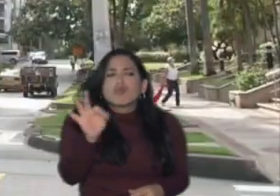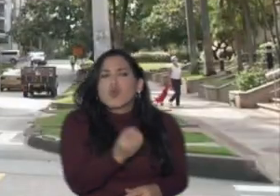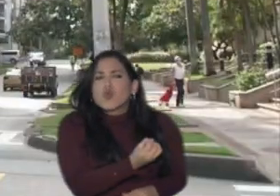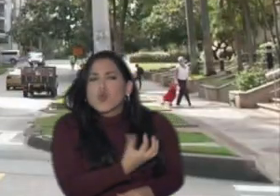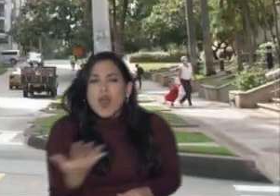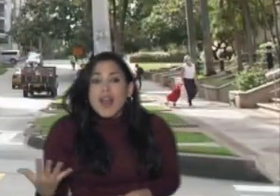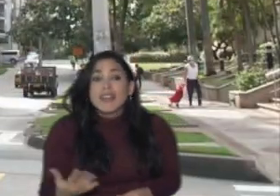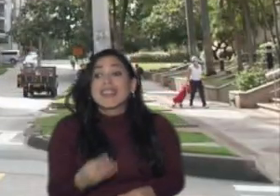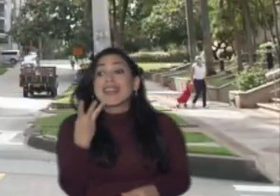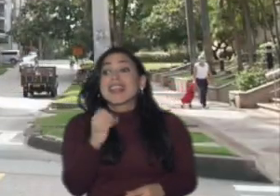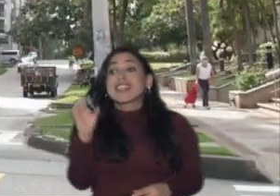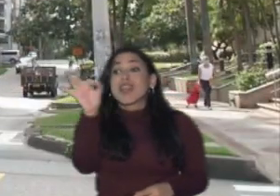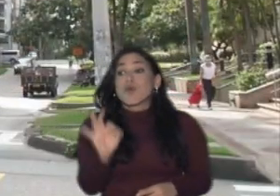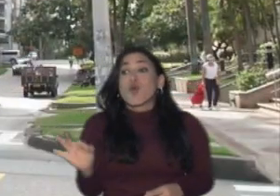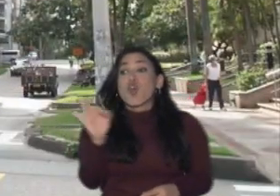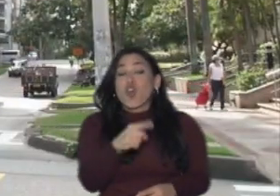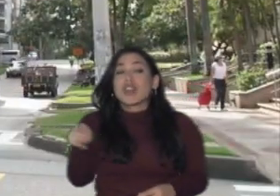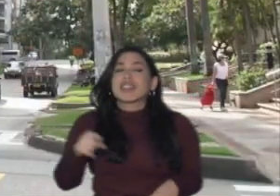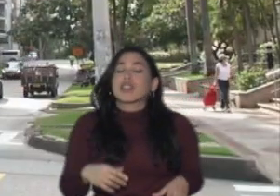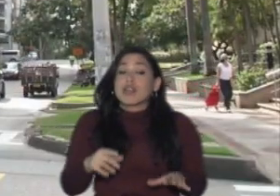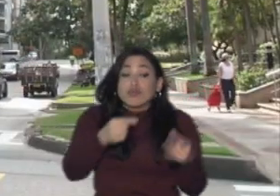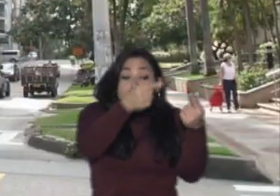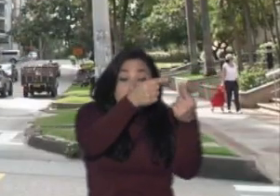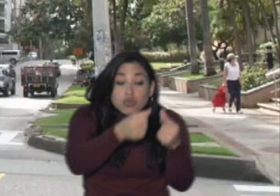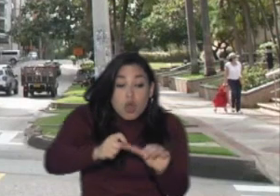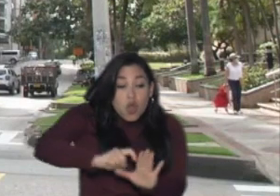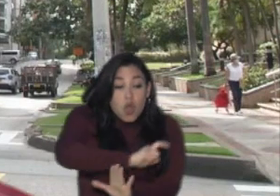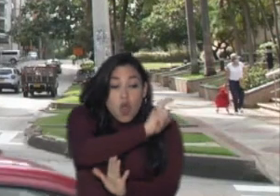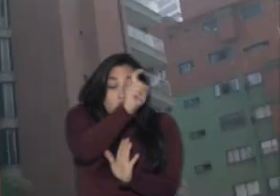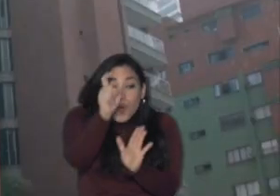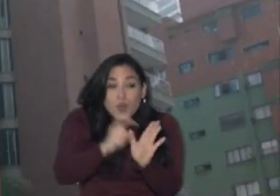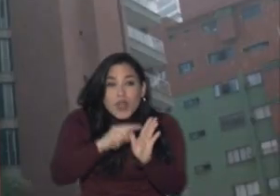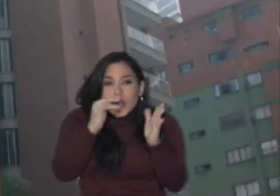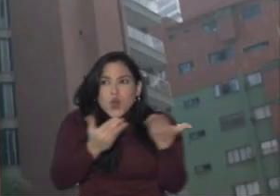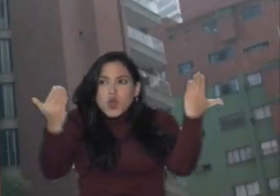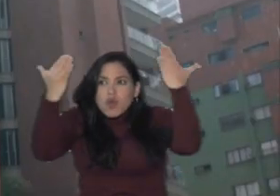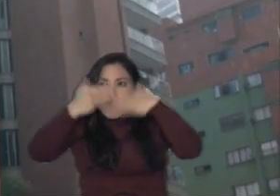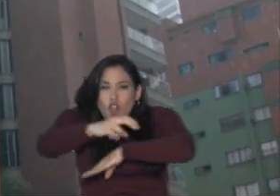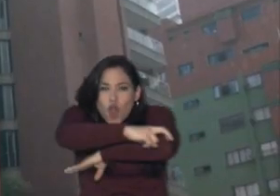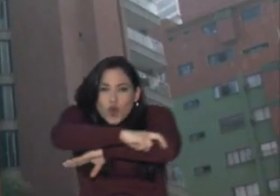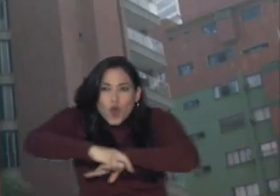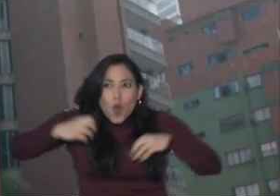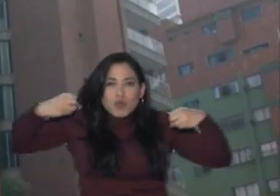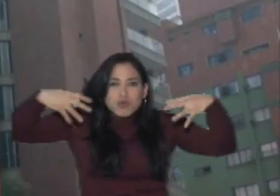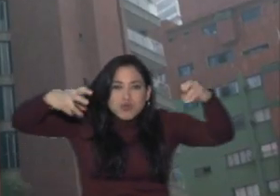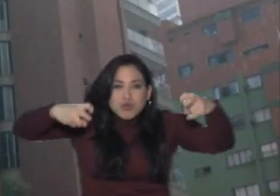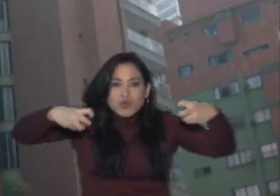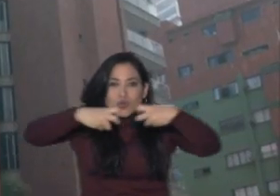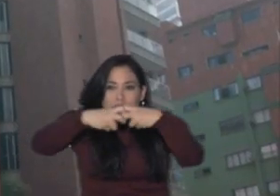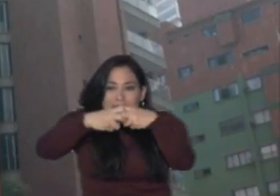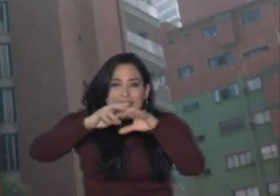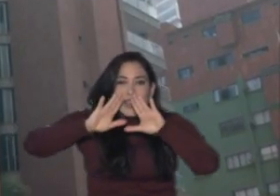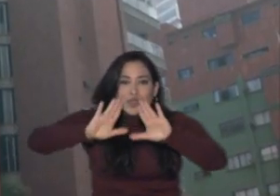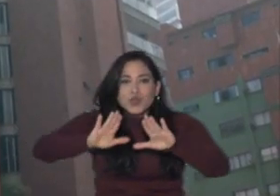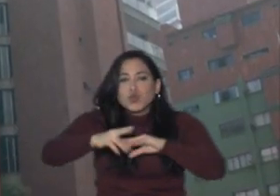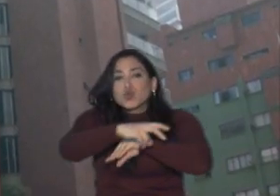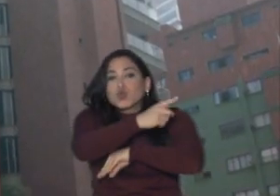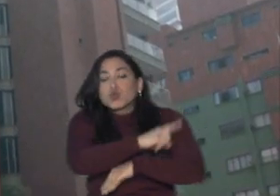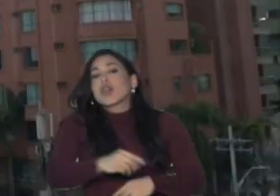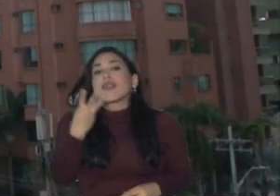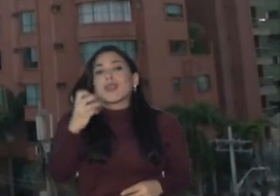más del 30%? A ver, del total del fraude de energía, de la energía robada,